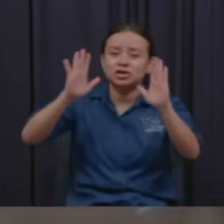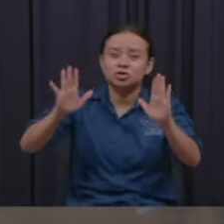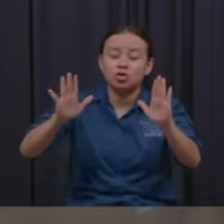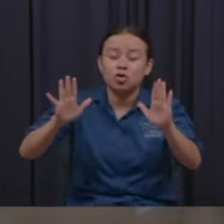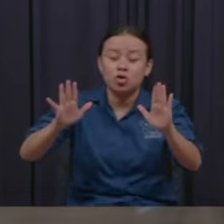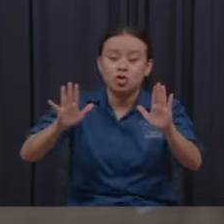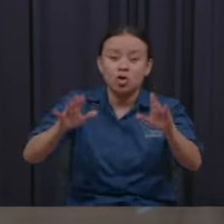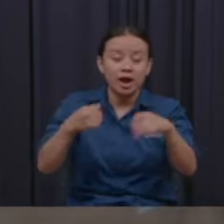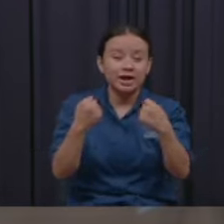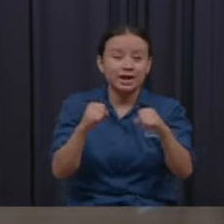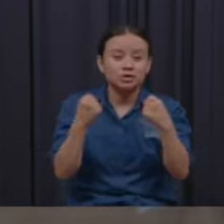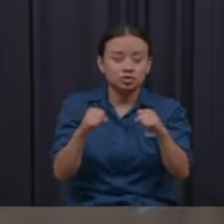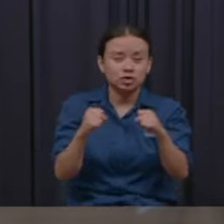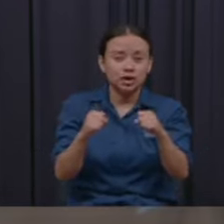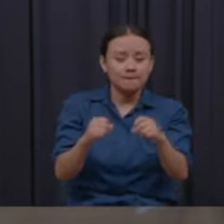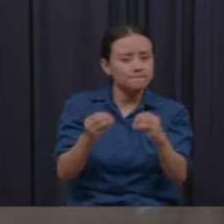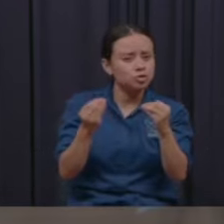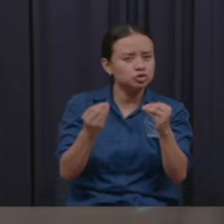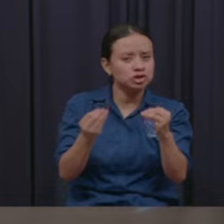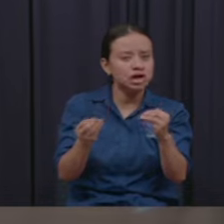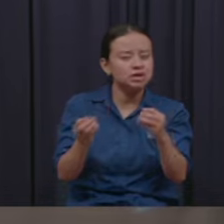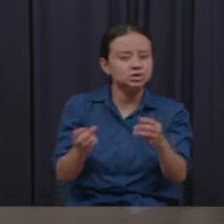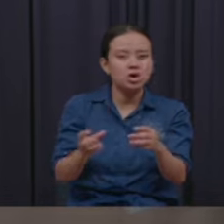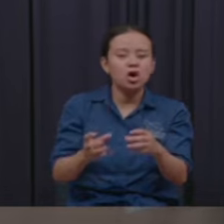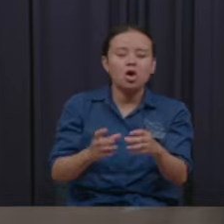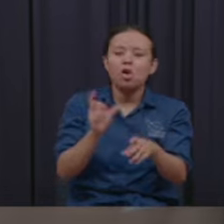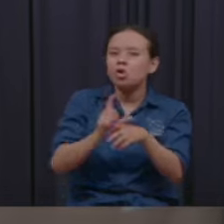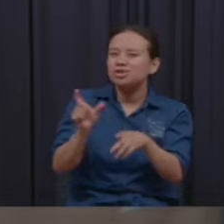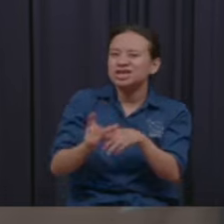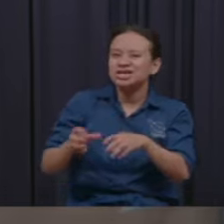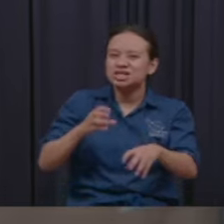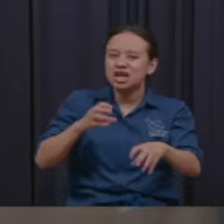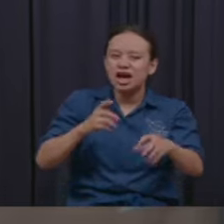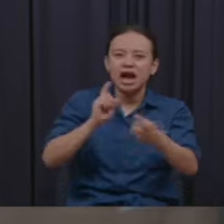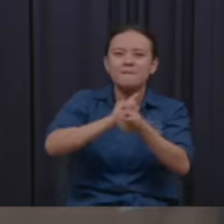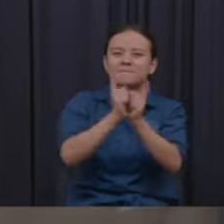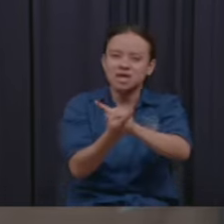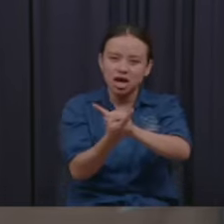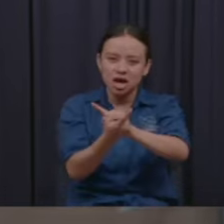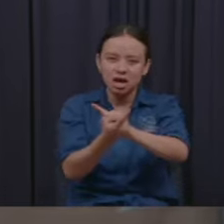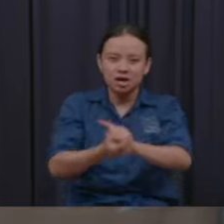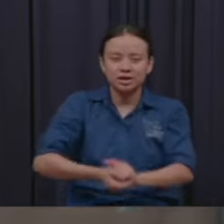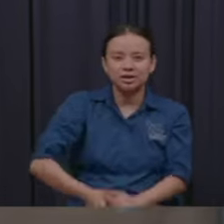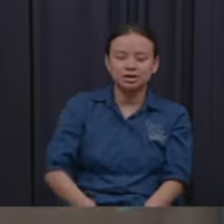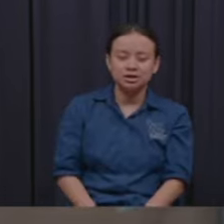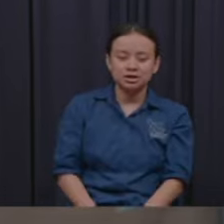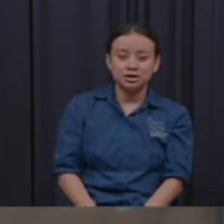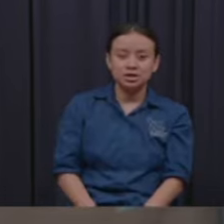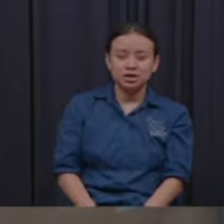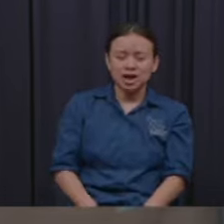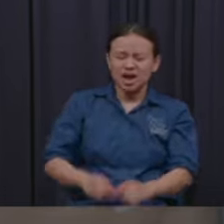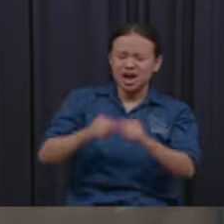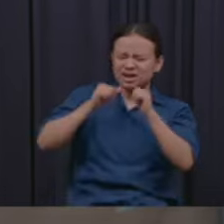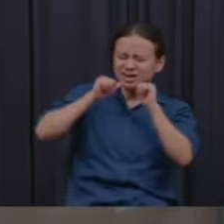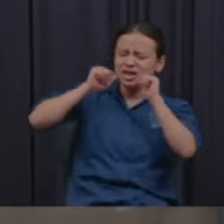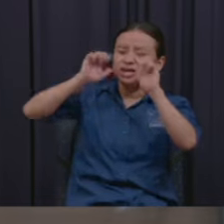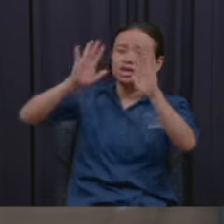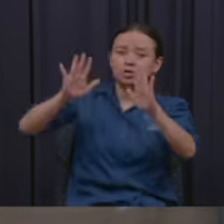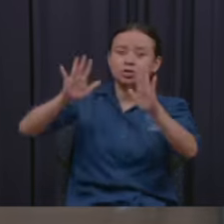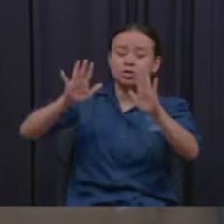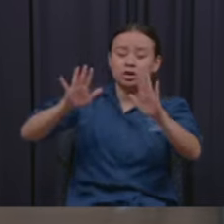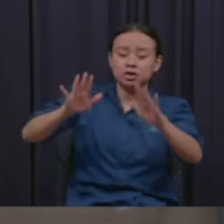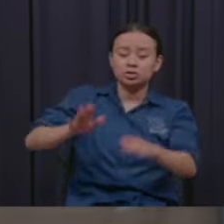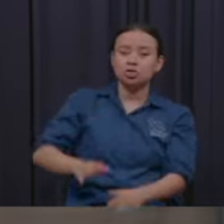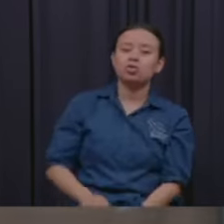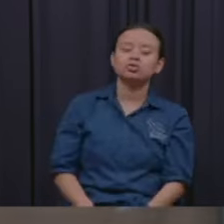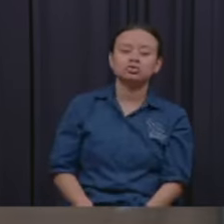hubiesen revoluciones. El grito que se oye en cada uno de los himnos nacionales de